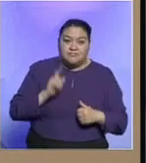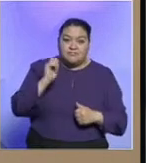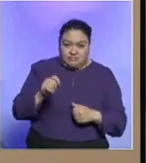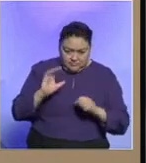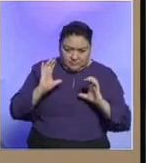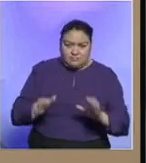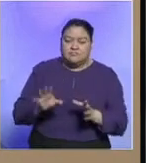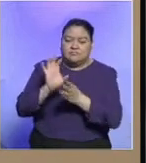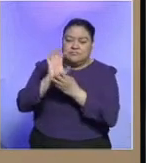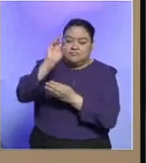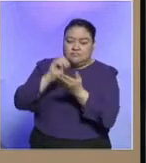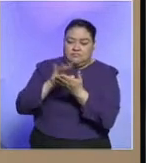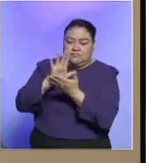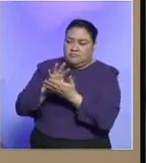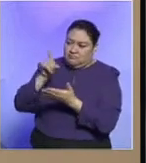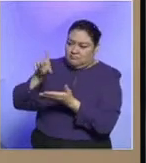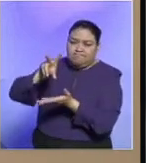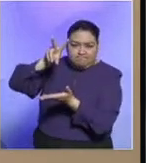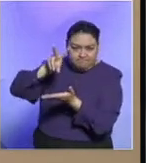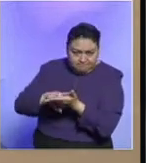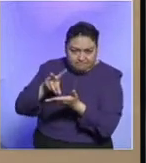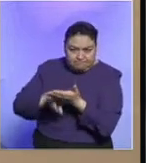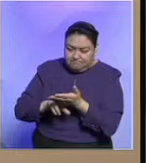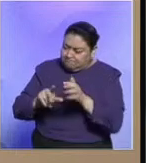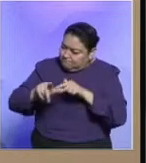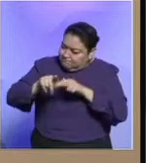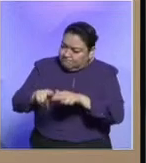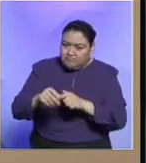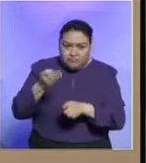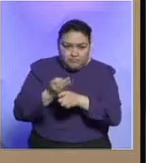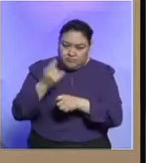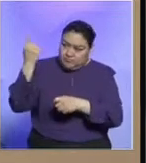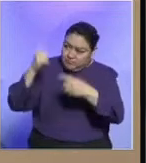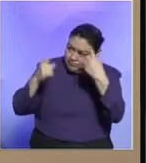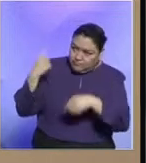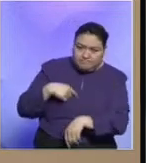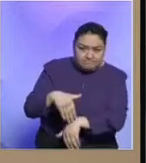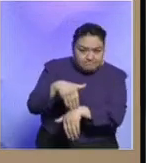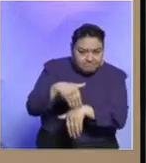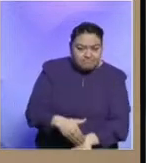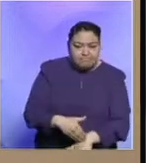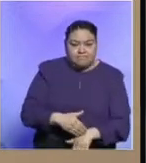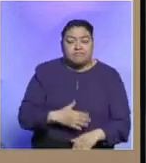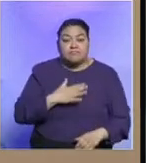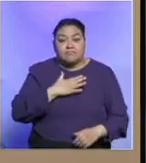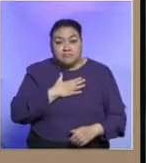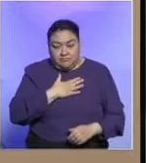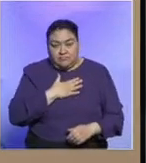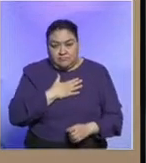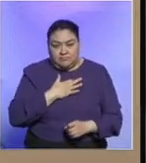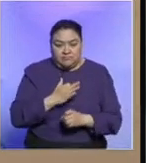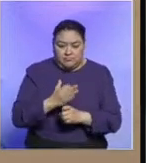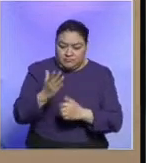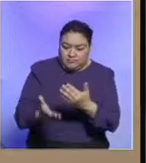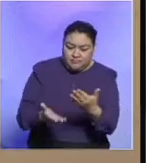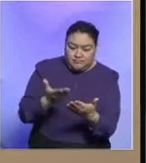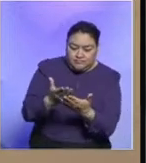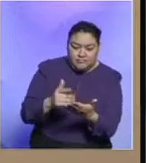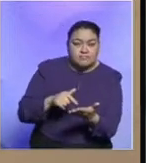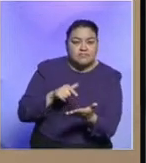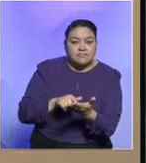que son vigentes también, y al respecto creo que este asunto, pues por